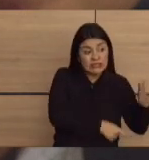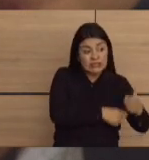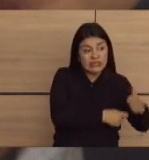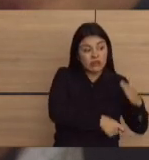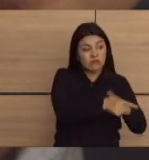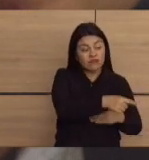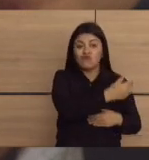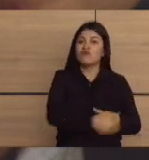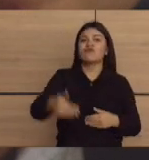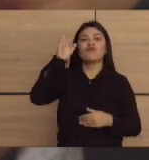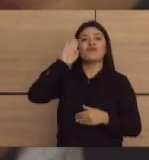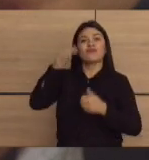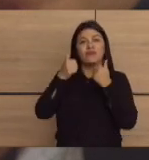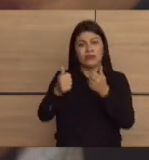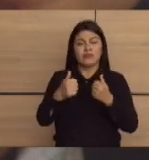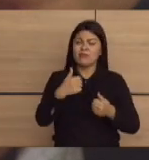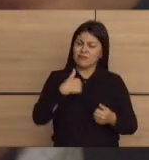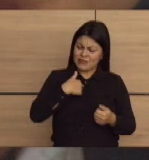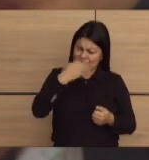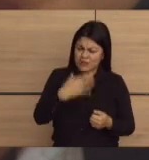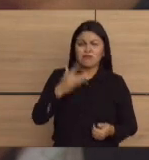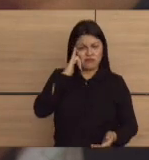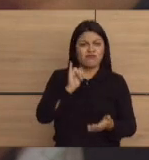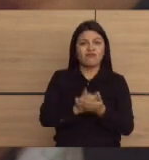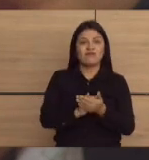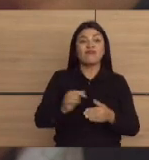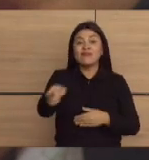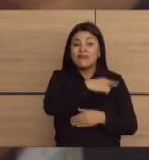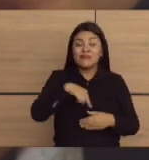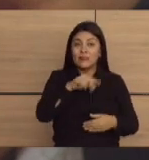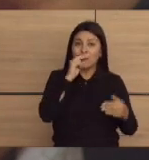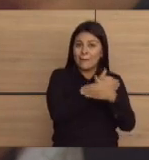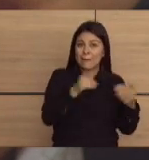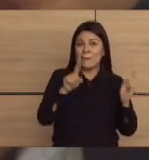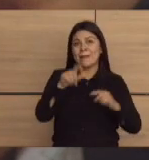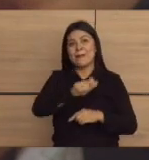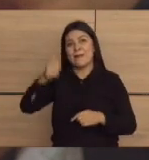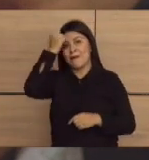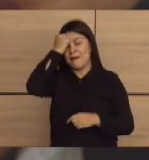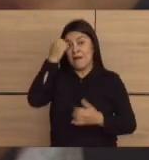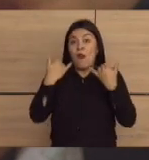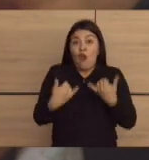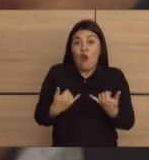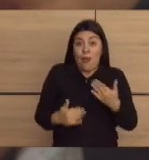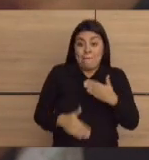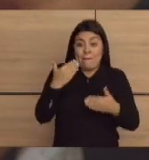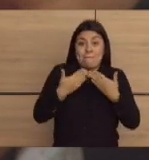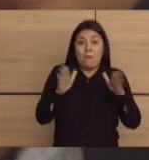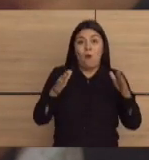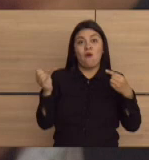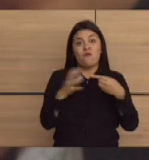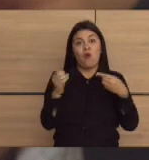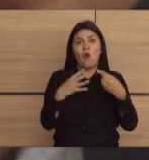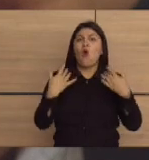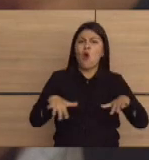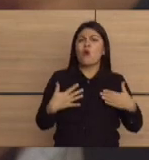Yo creo, apreciados docentes, que es en este sentido que este foro que se abre tendrá grandes